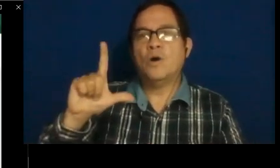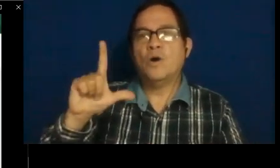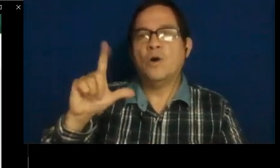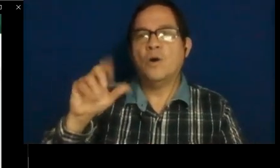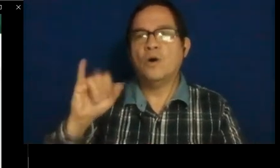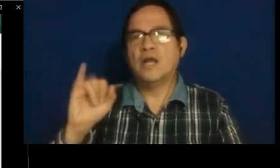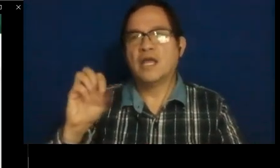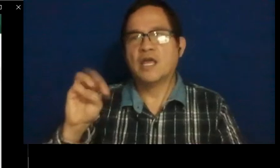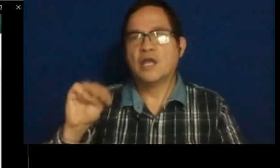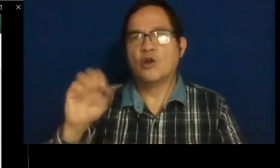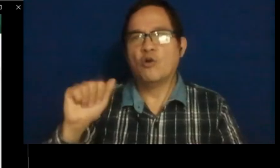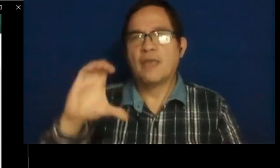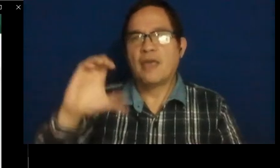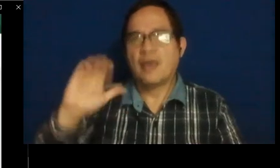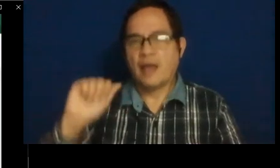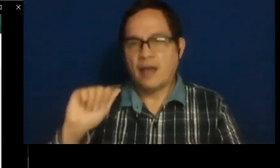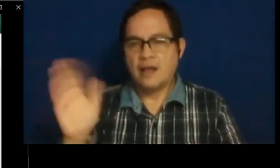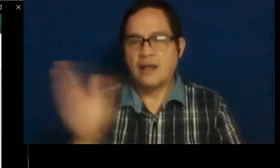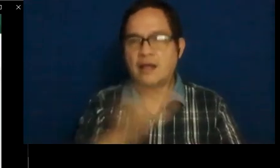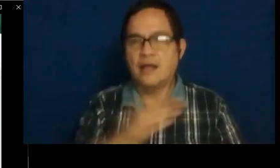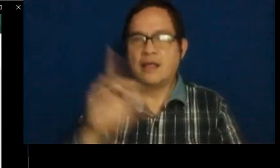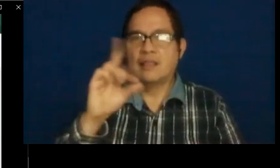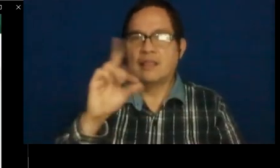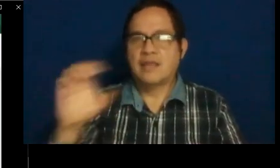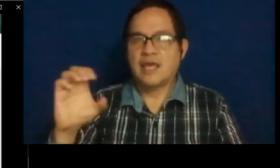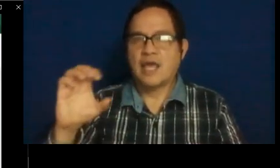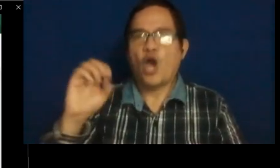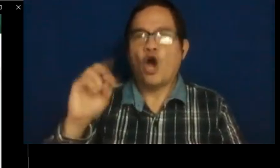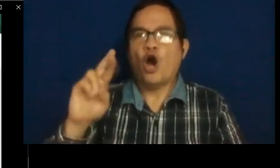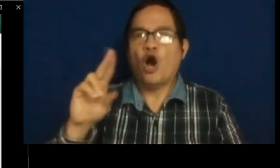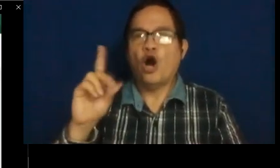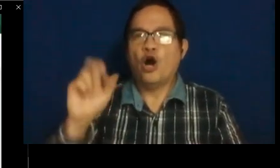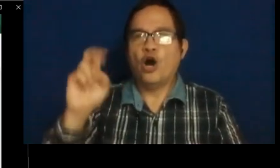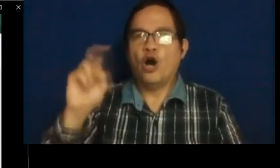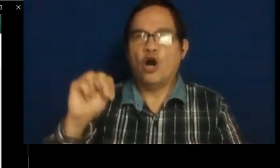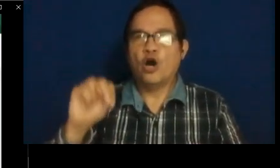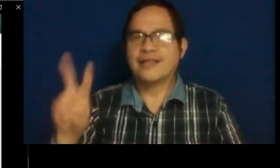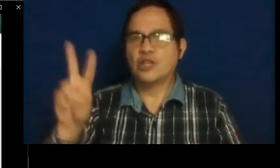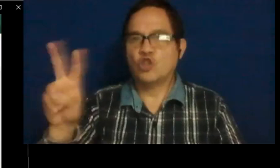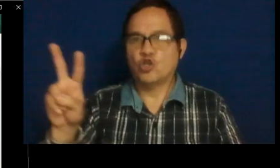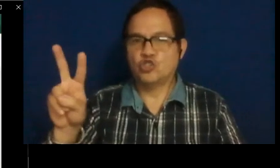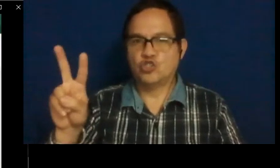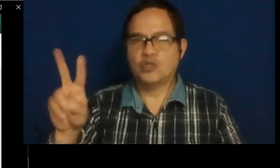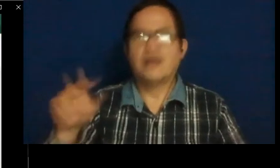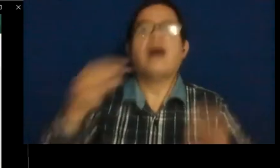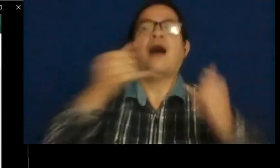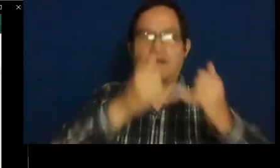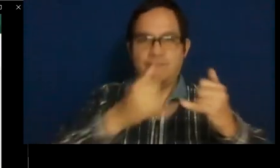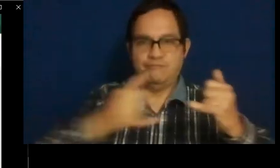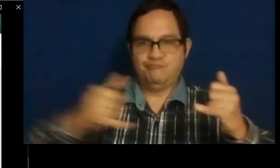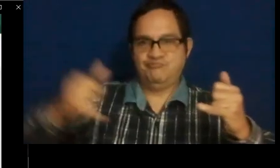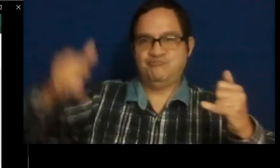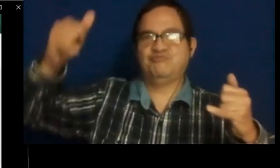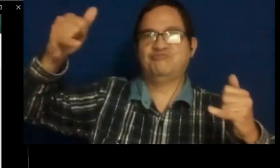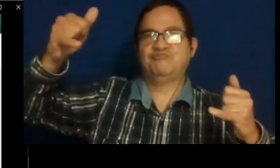tiene forma de una parábola. ¿Listo? Entonces, si nos damos cuenta, la línea de tendencia me dice, vea, la parábola debe pasar por estos puntos. Pero